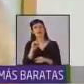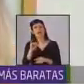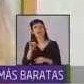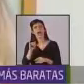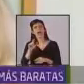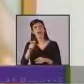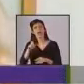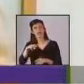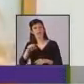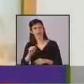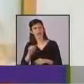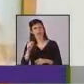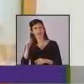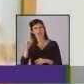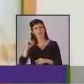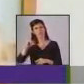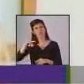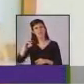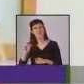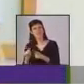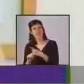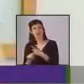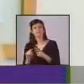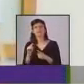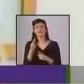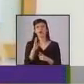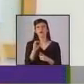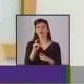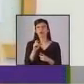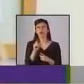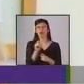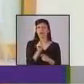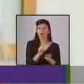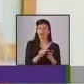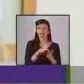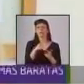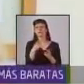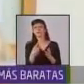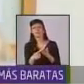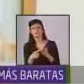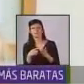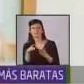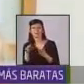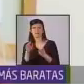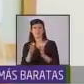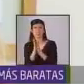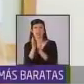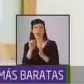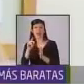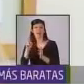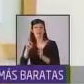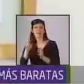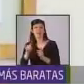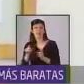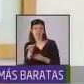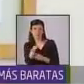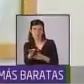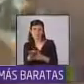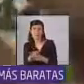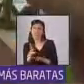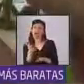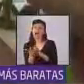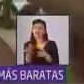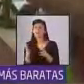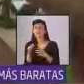Andrés, tenemos, bueno, la gente va a Bogotá, hay muchas playas cerca de Cartagena, India, así que Colombia hay paquetes de cerca de los